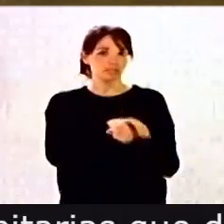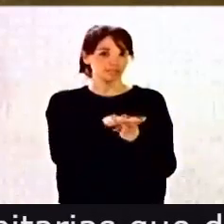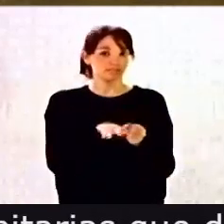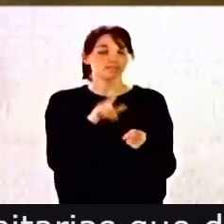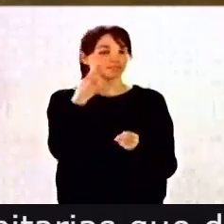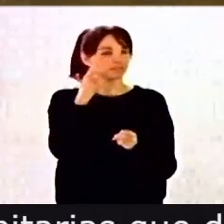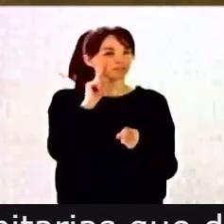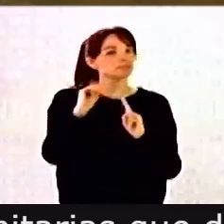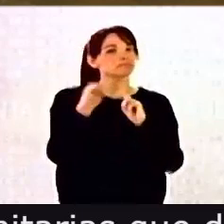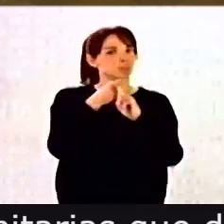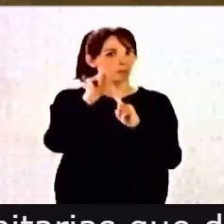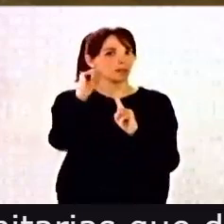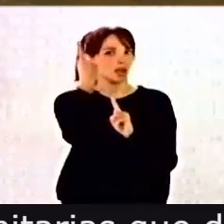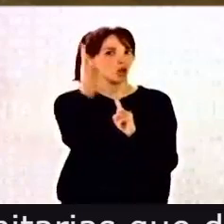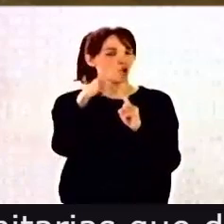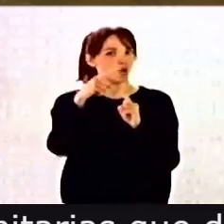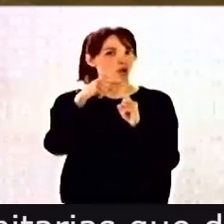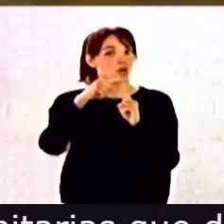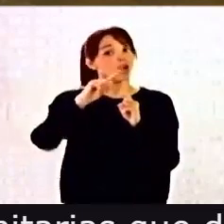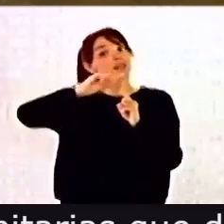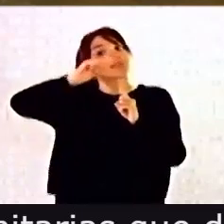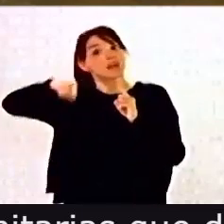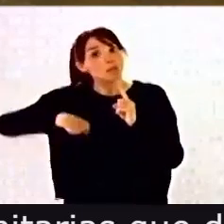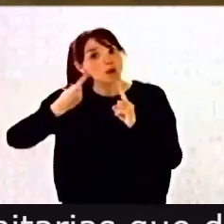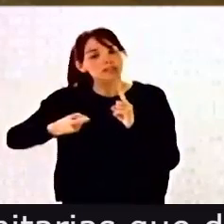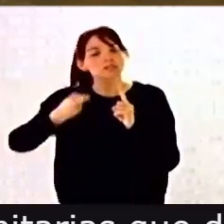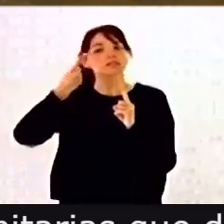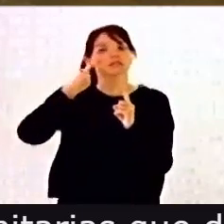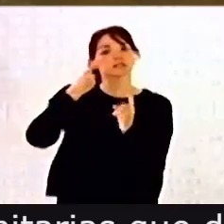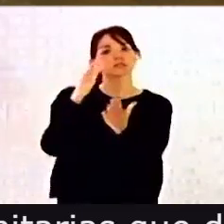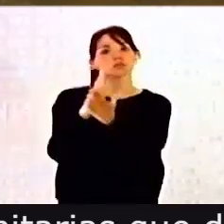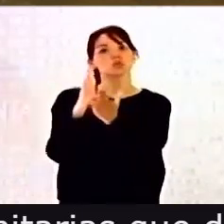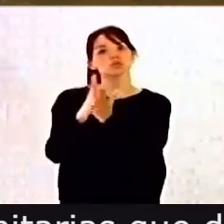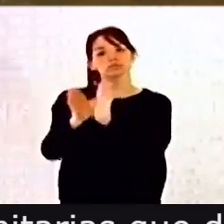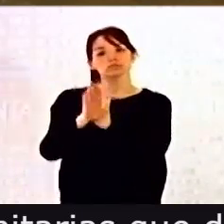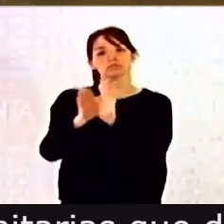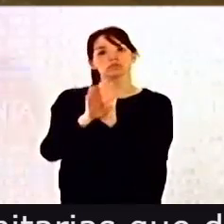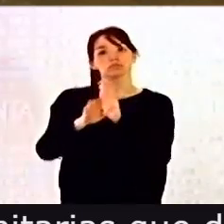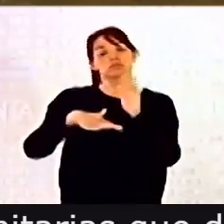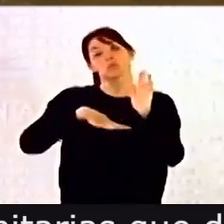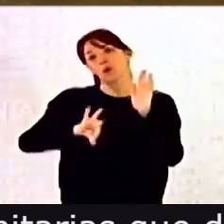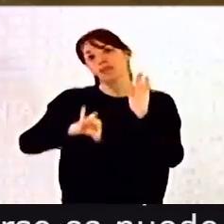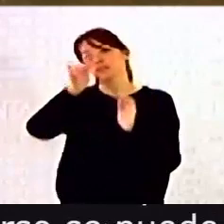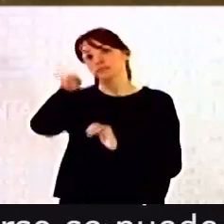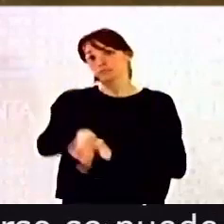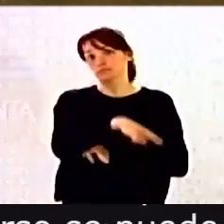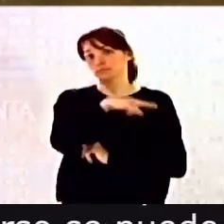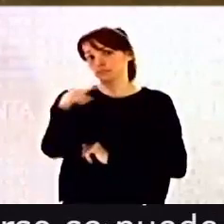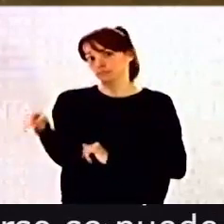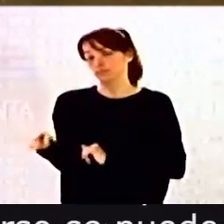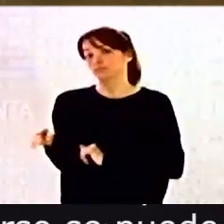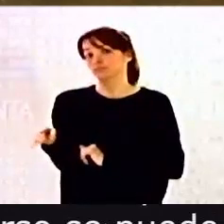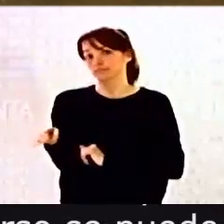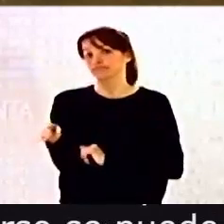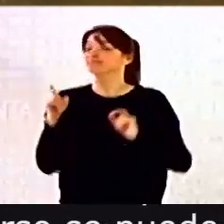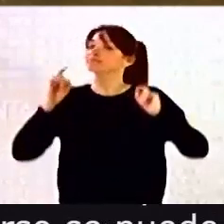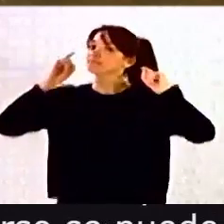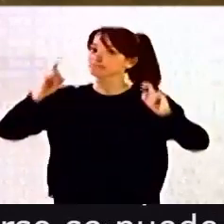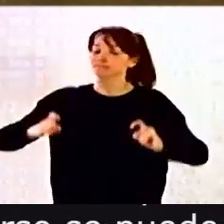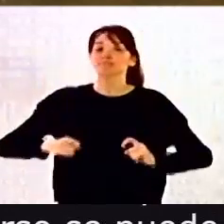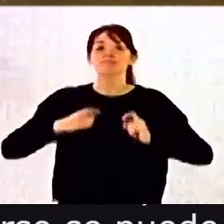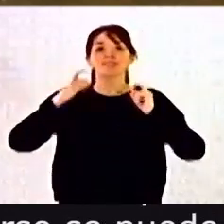antes despejaremos la duda de si el curso se puede continuar y, por supuesto, disminuiremos